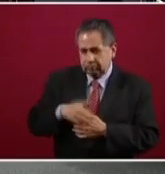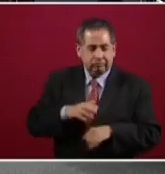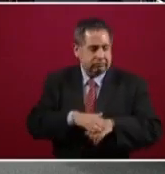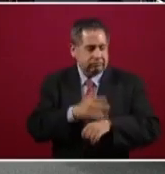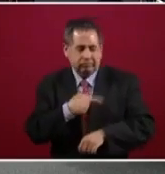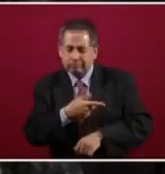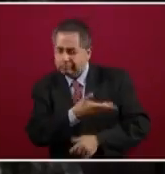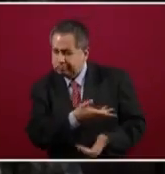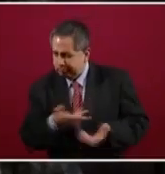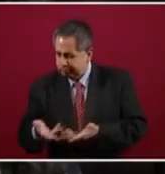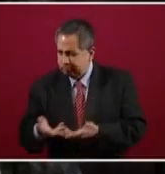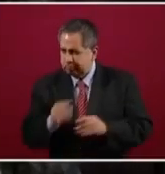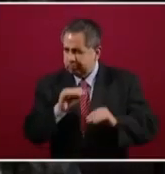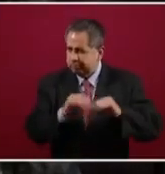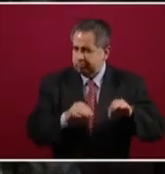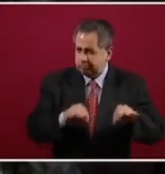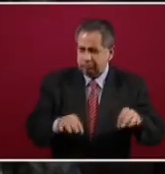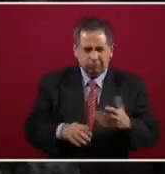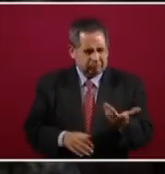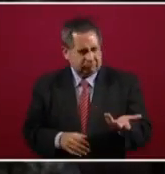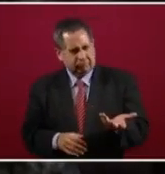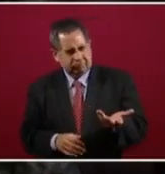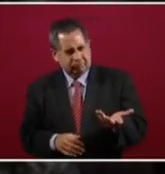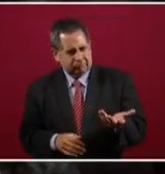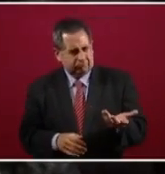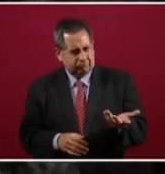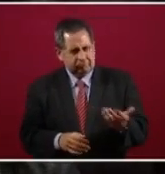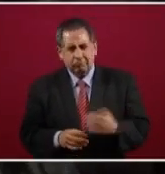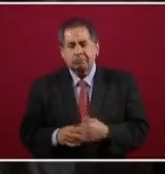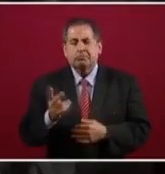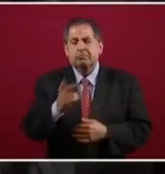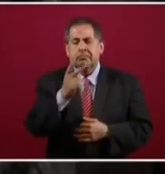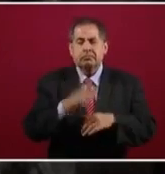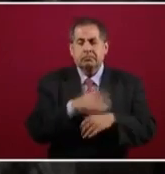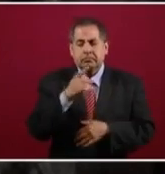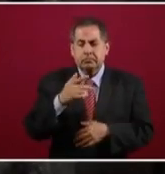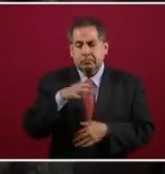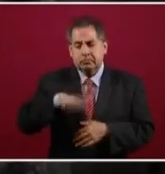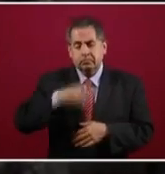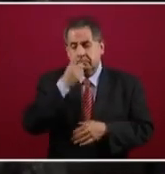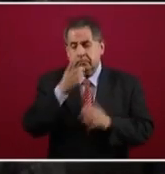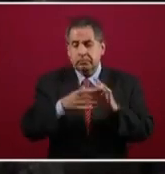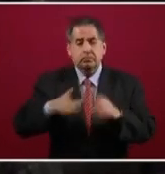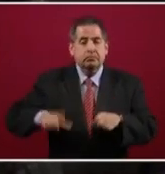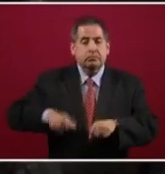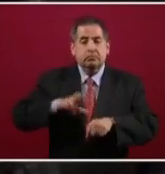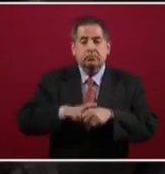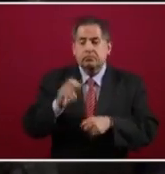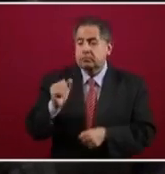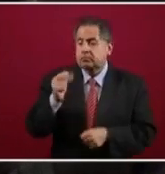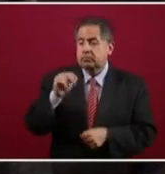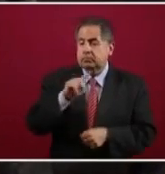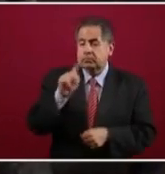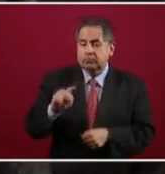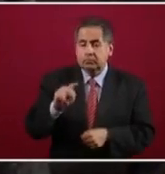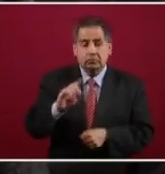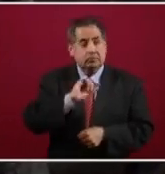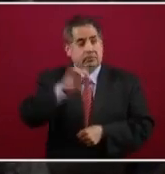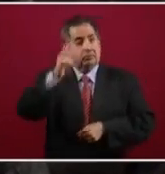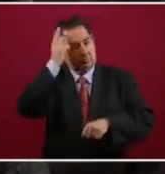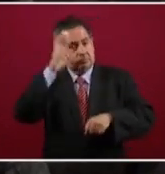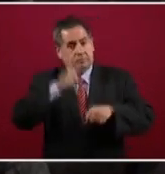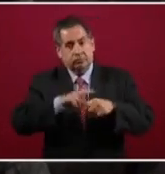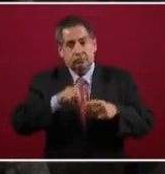a mi gente, hay que colocarle en puestos. Le pregunto esto porque, ya le digo, el gobernador Sánchez Anaya es alto directivo